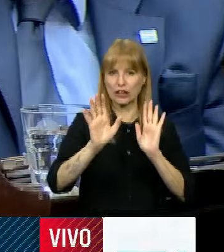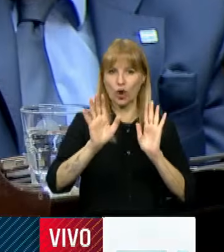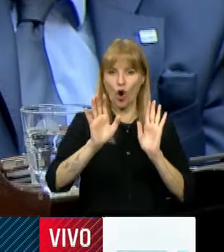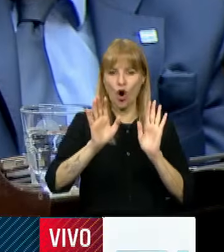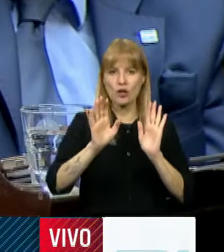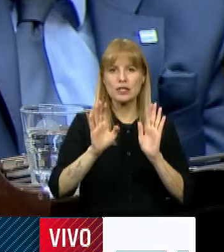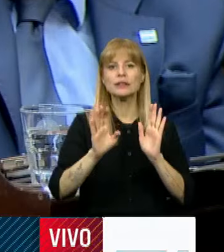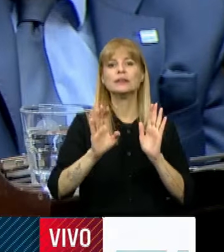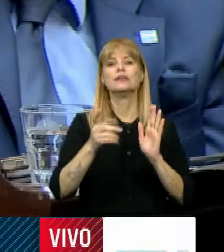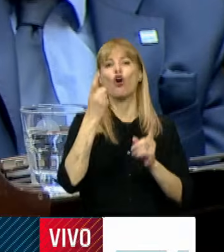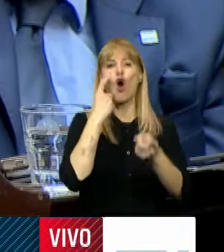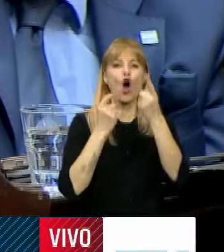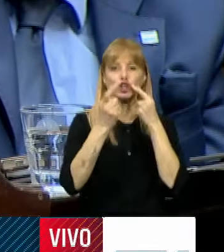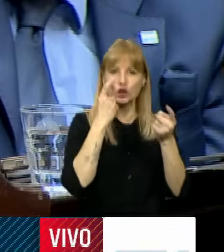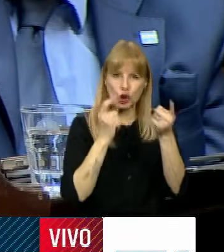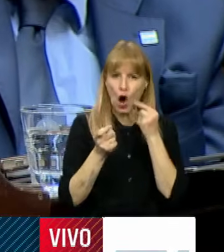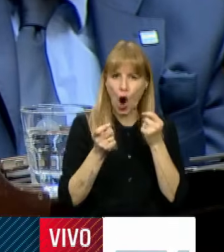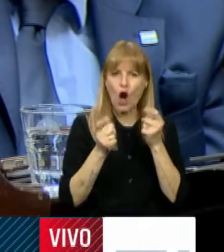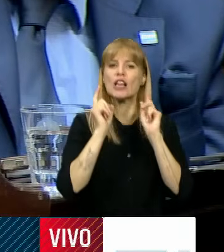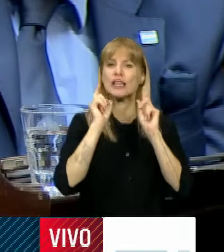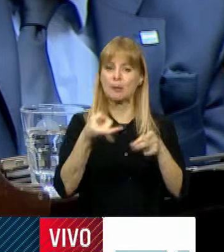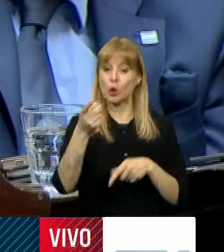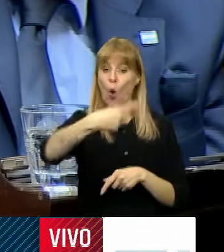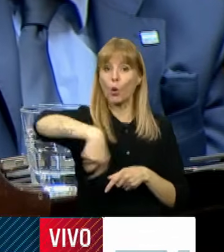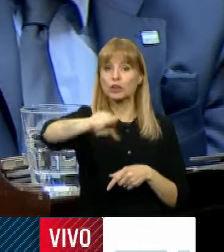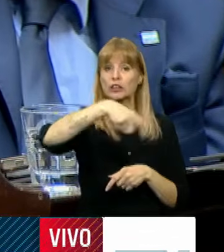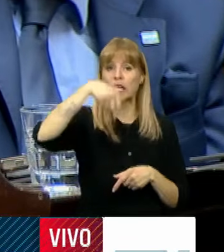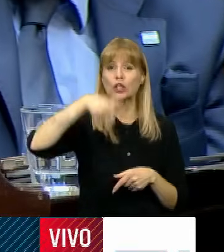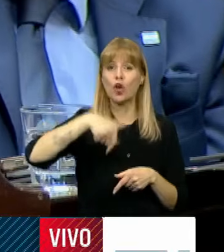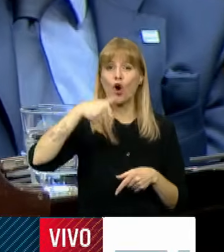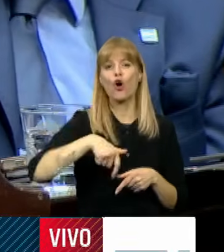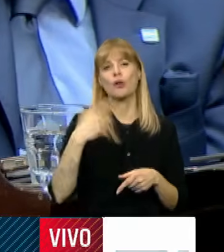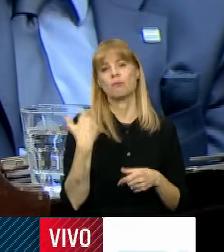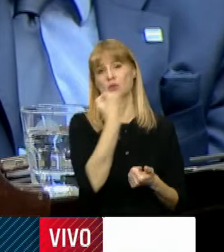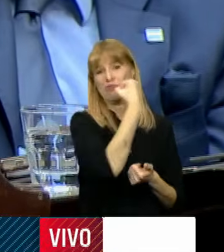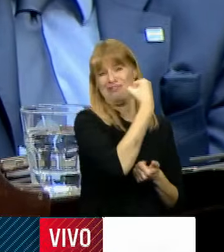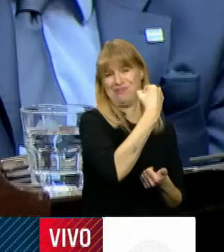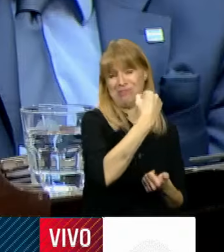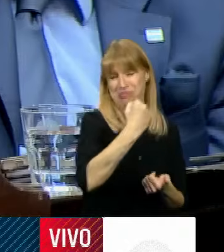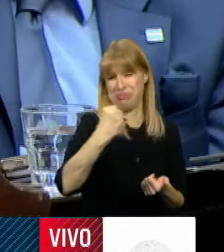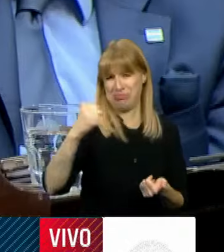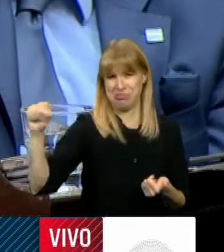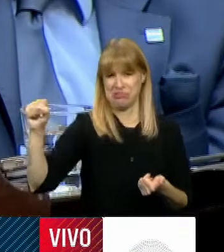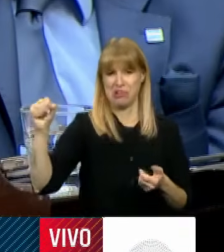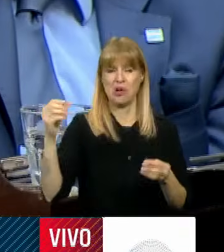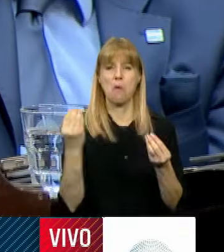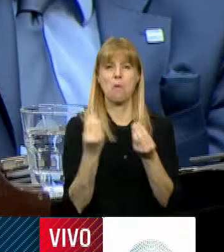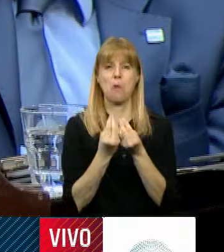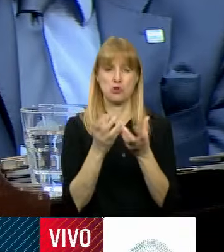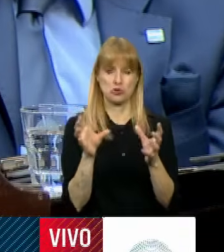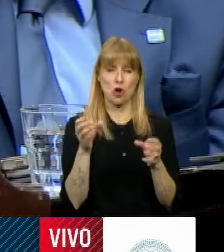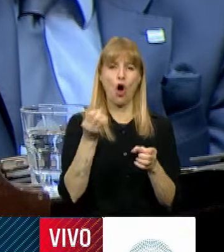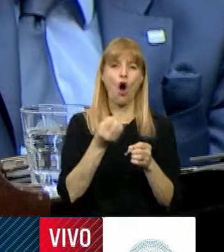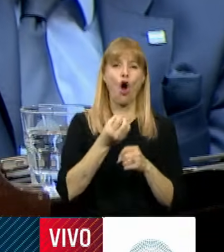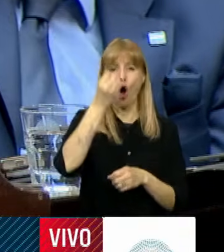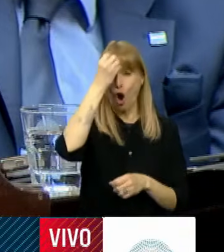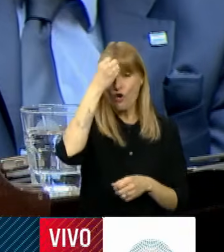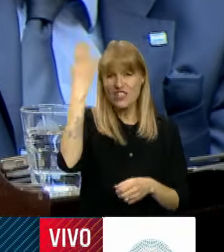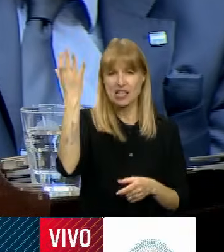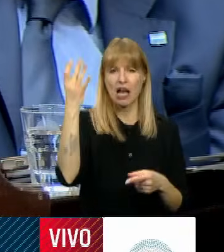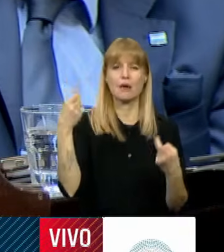y ustedes hoy, con las ausencias, el oficialismo y los